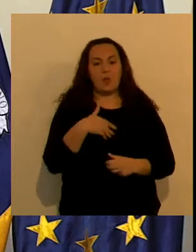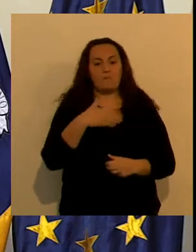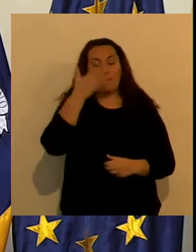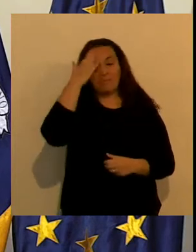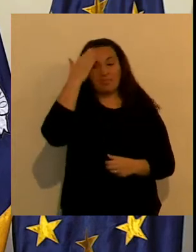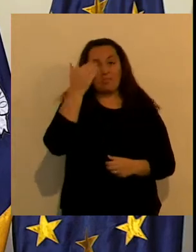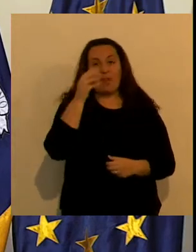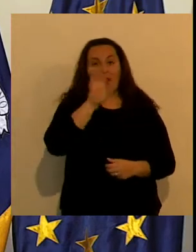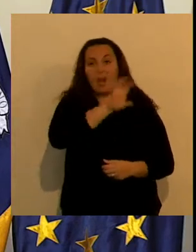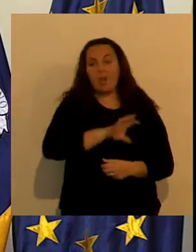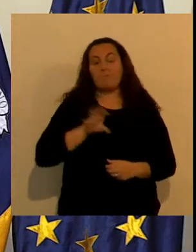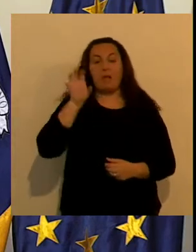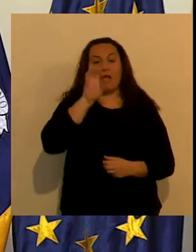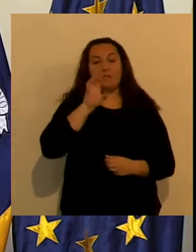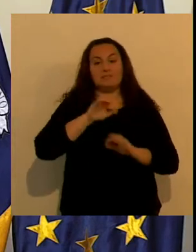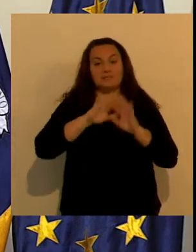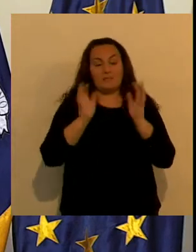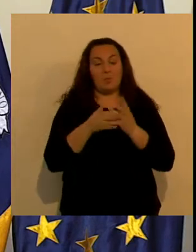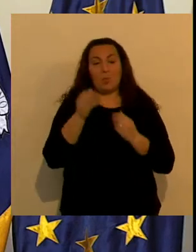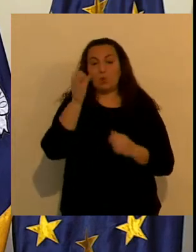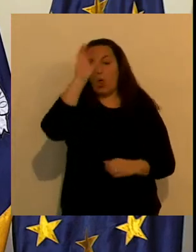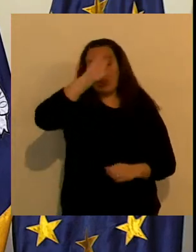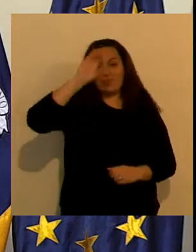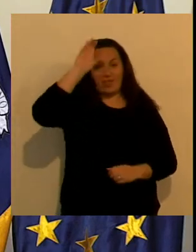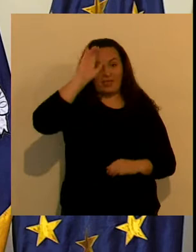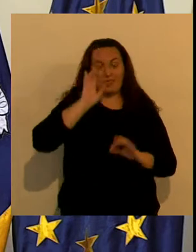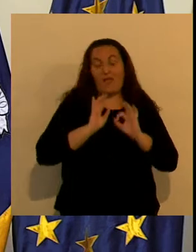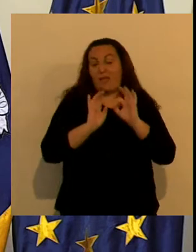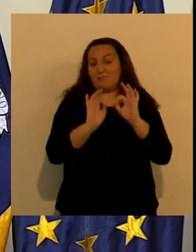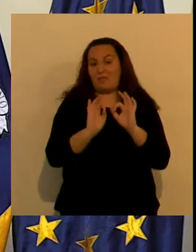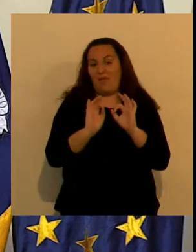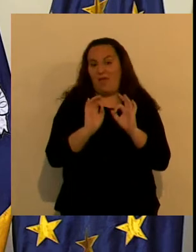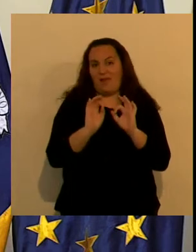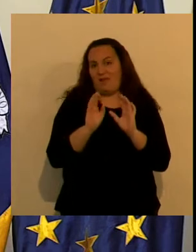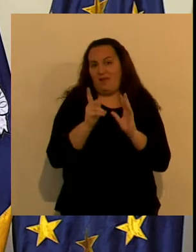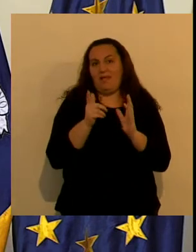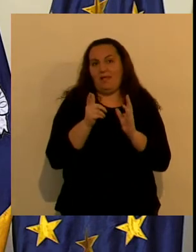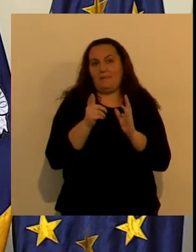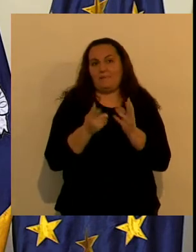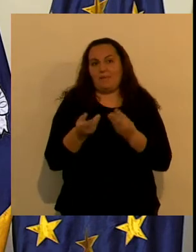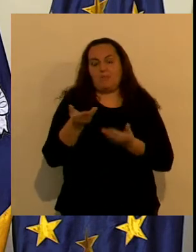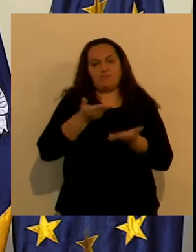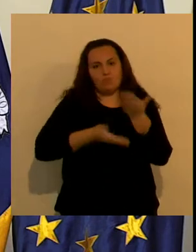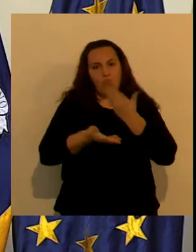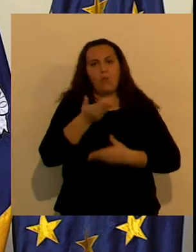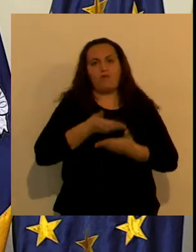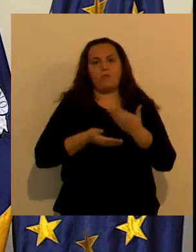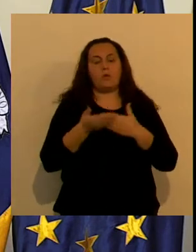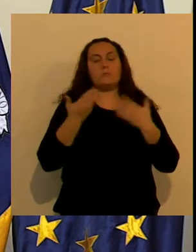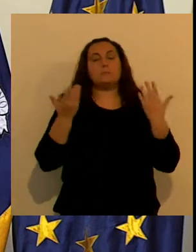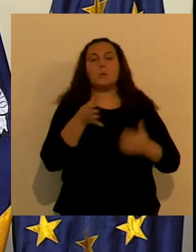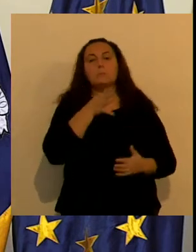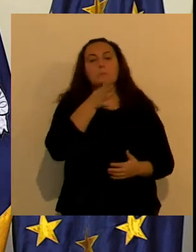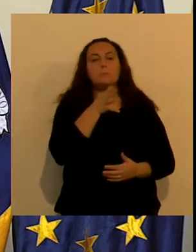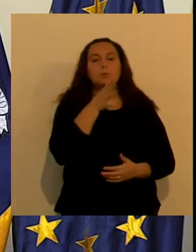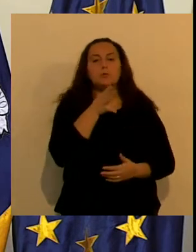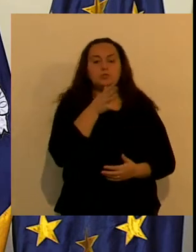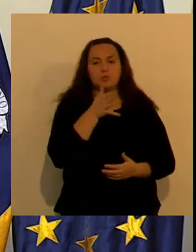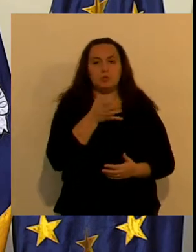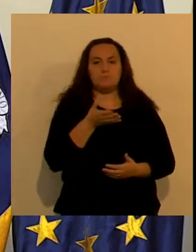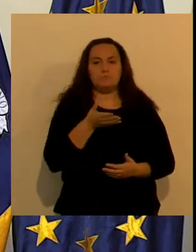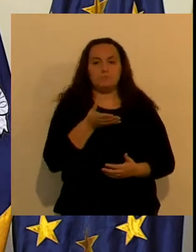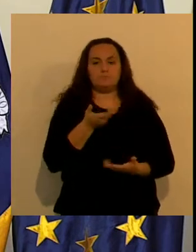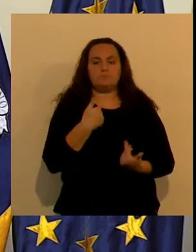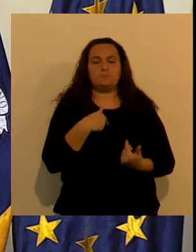países que en el mundo de la ciencia, especialmente la astrofísica, han aportado, ¿no? Y por eso, si bien hay